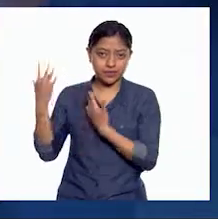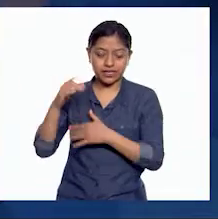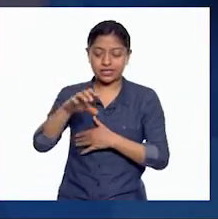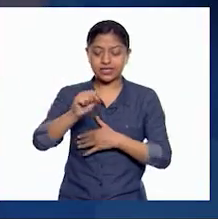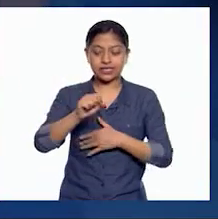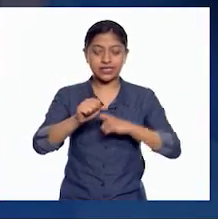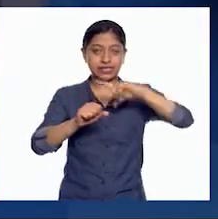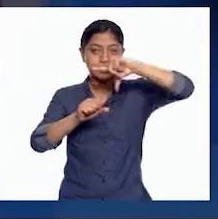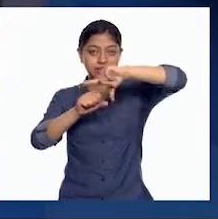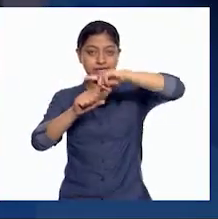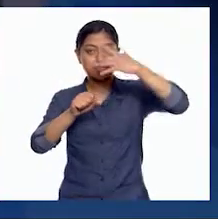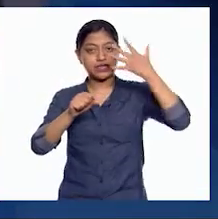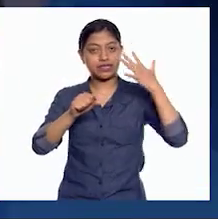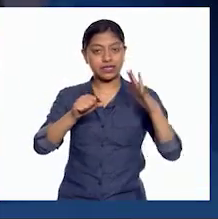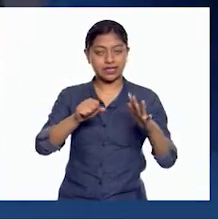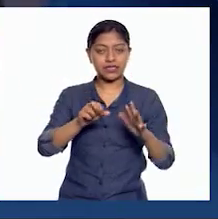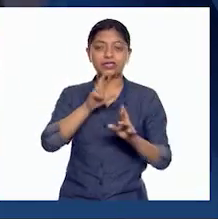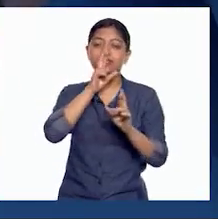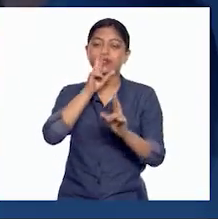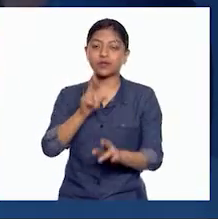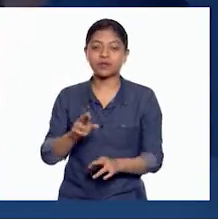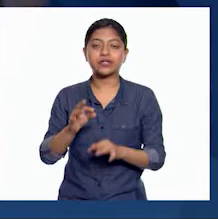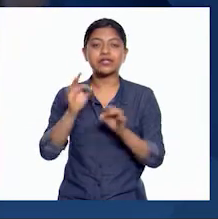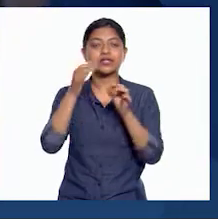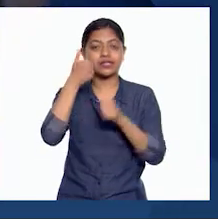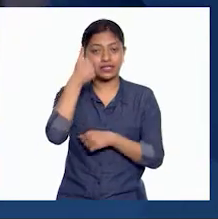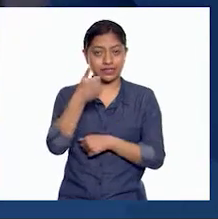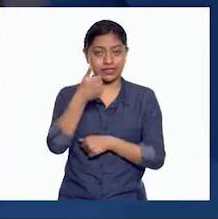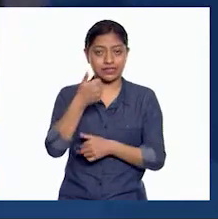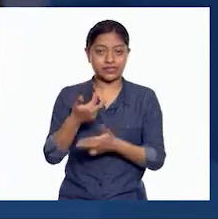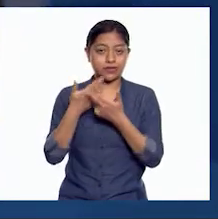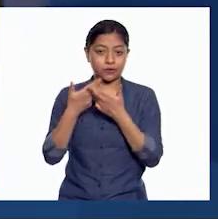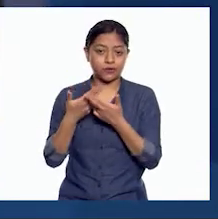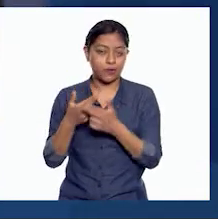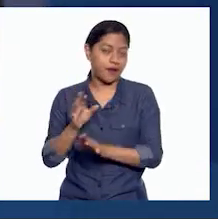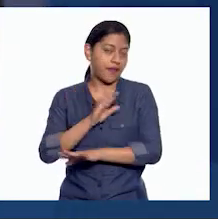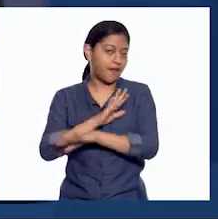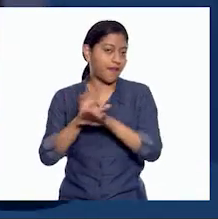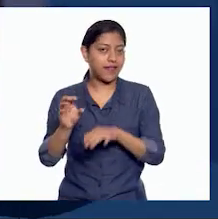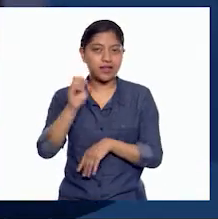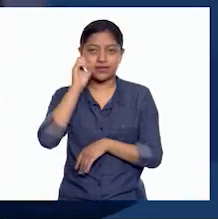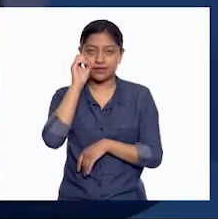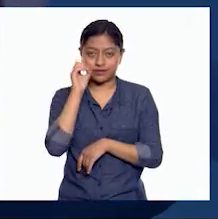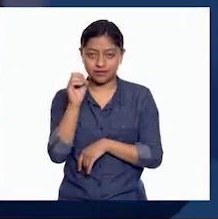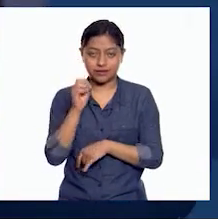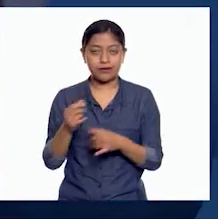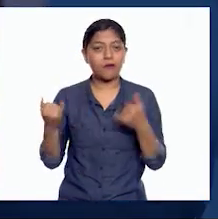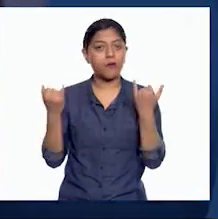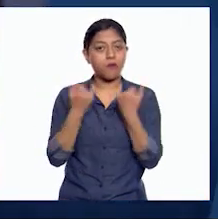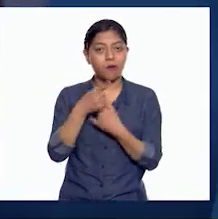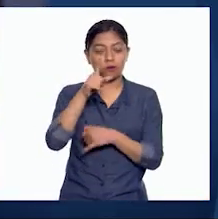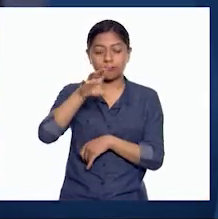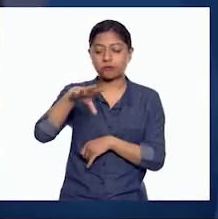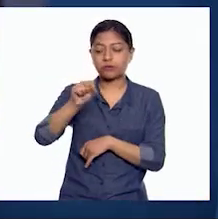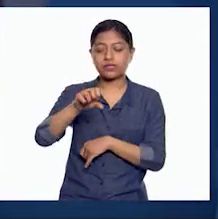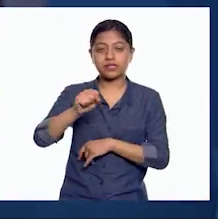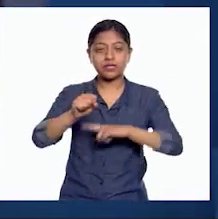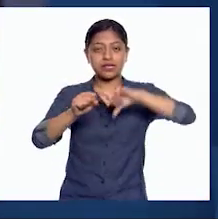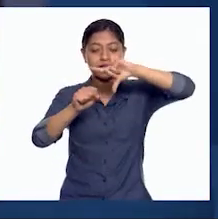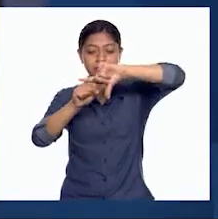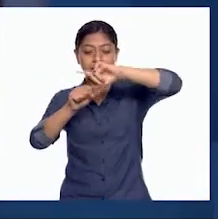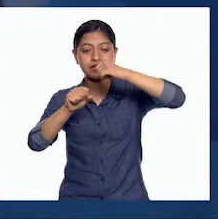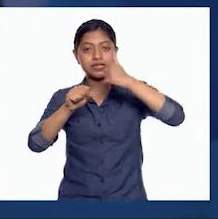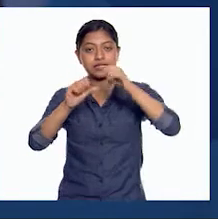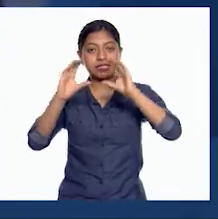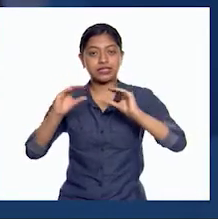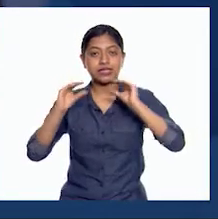entre 10 nos da 6 y de residuo pues es 0. Y también si divido 60 entre 6